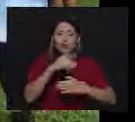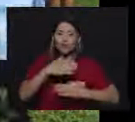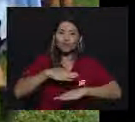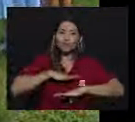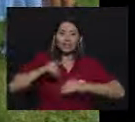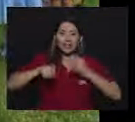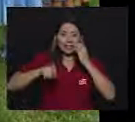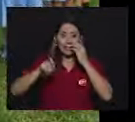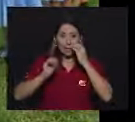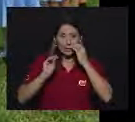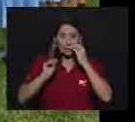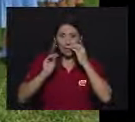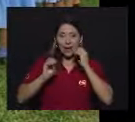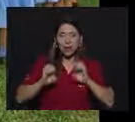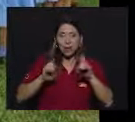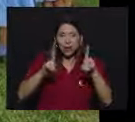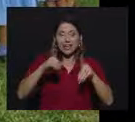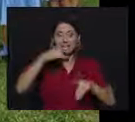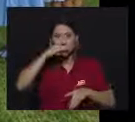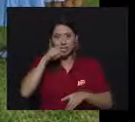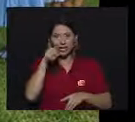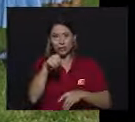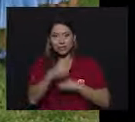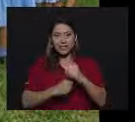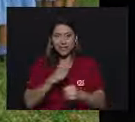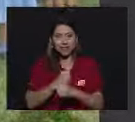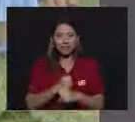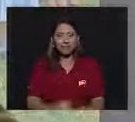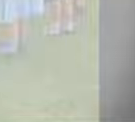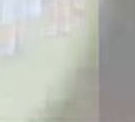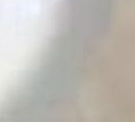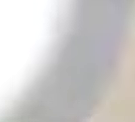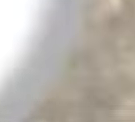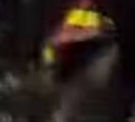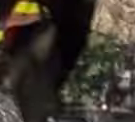las necesidades pedagógicas de un niño en esta edad, ¿verdad?